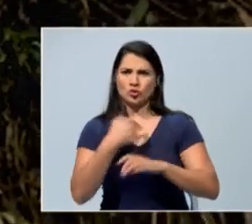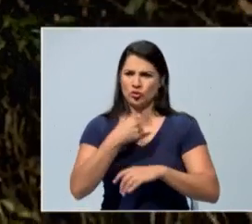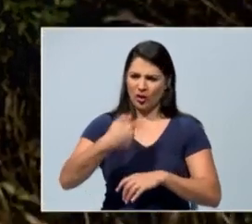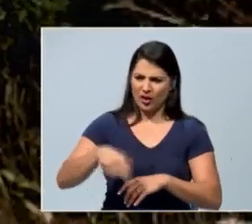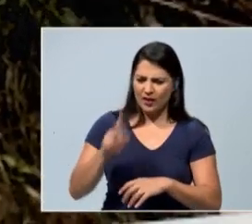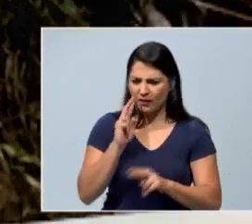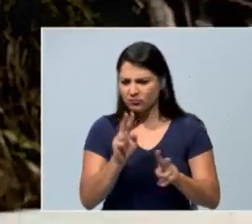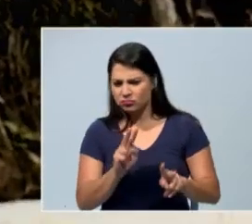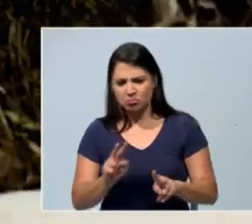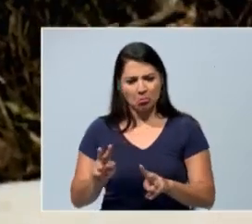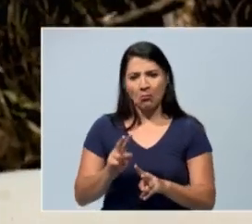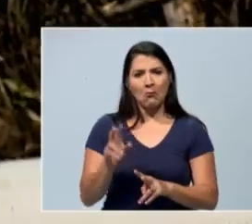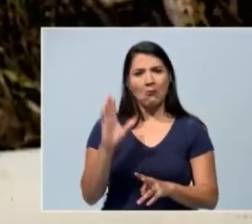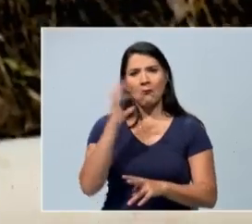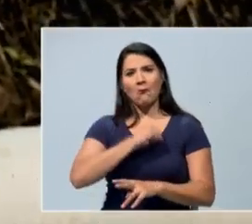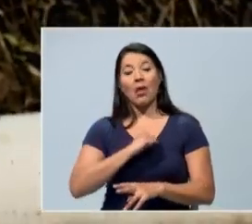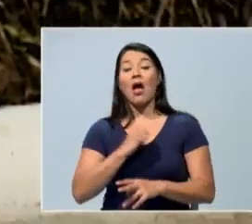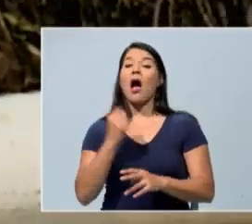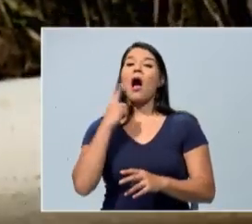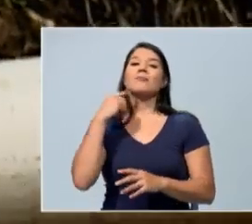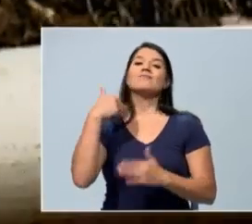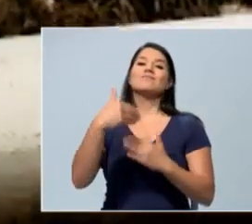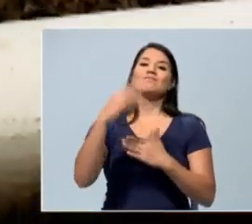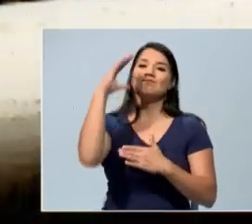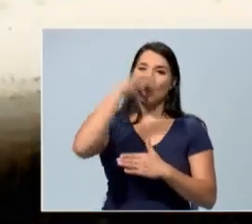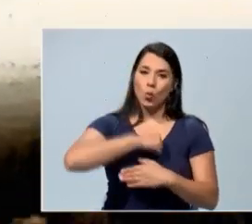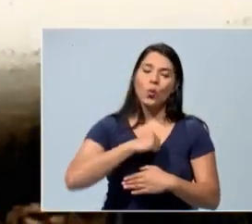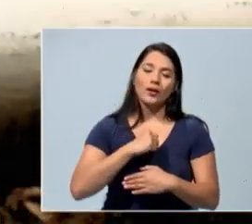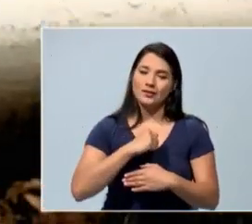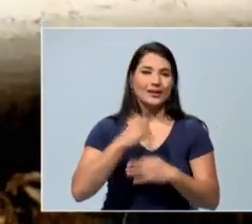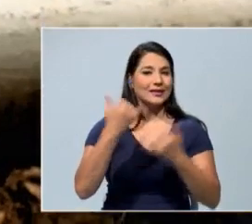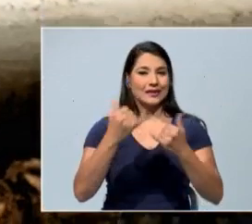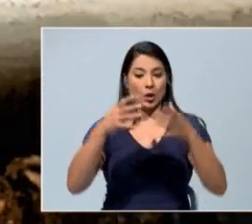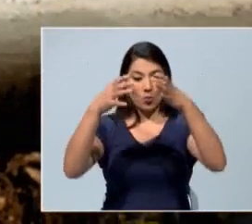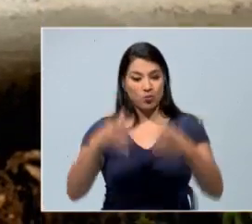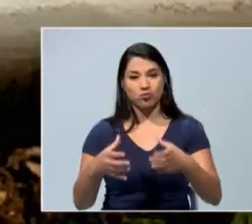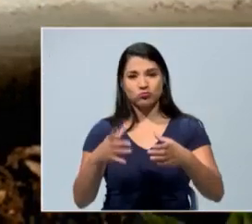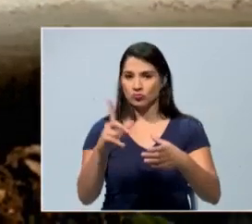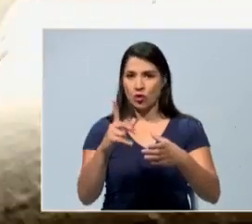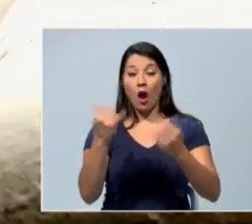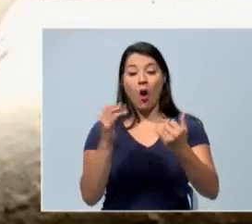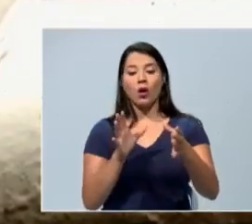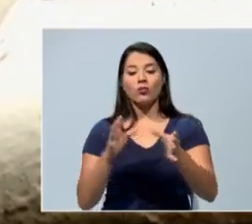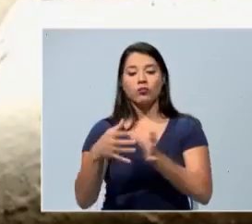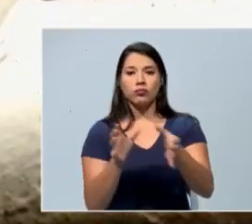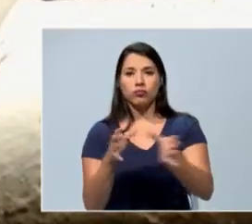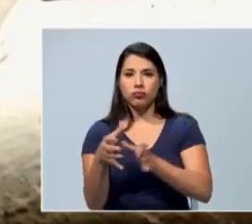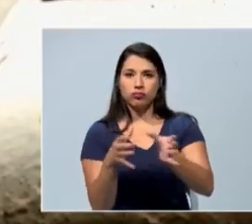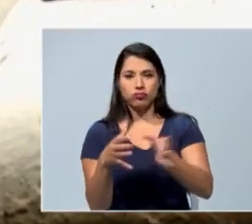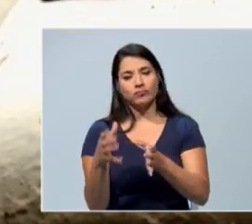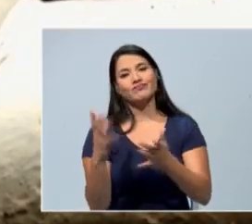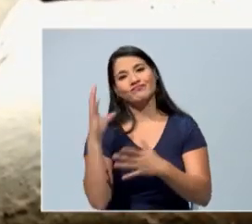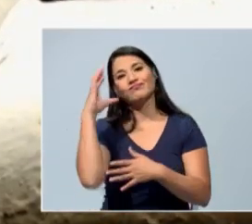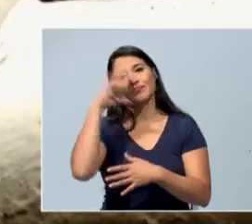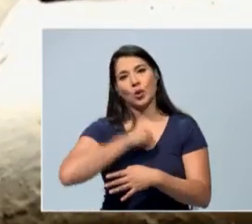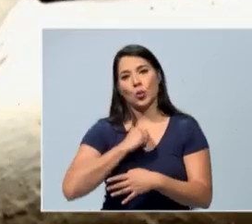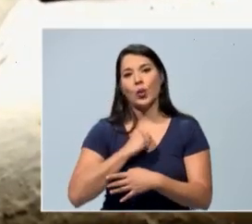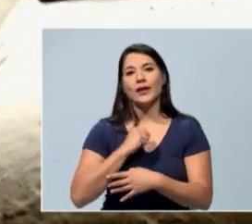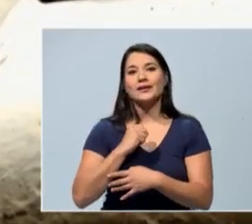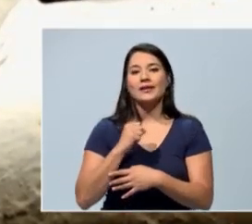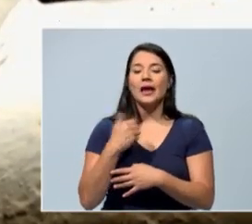ahí, bueno, parte de lo que se fue aprendiendo fue empezar a revisar esos mismos, esas mismas reparaciones y ya nos dimos cuenta que esa reparación